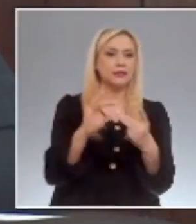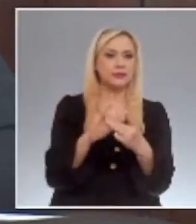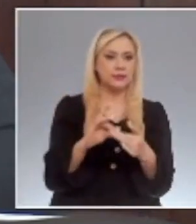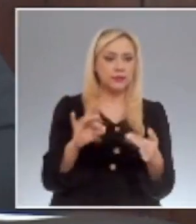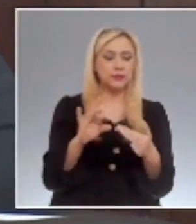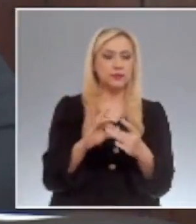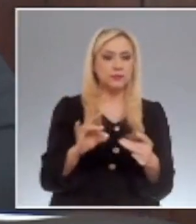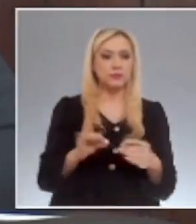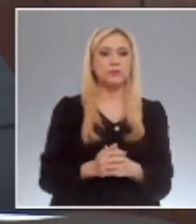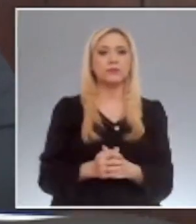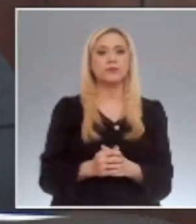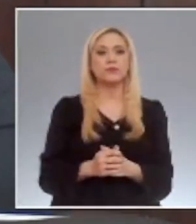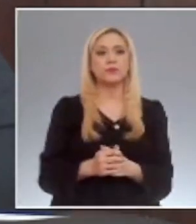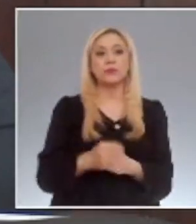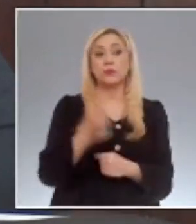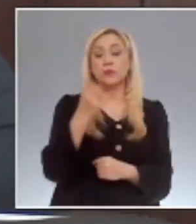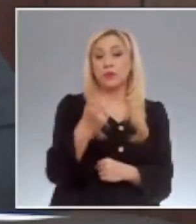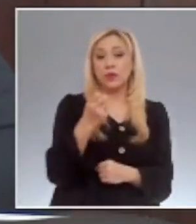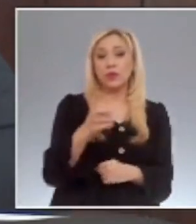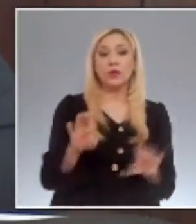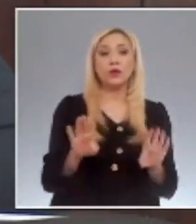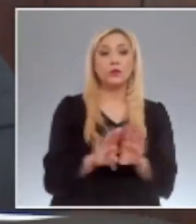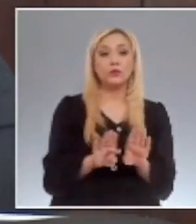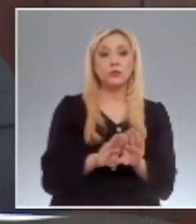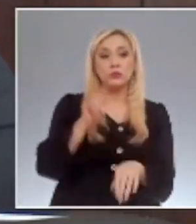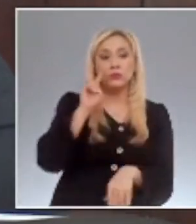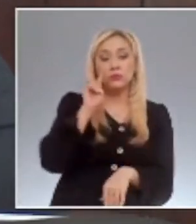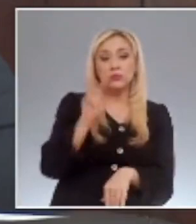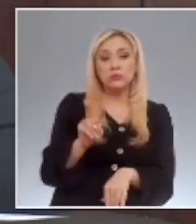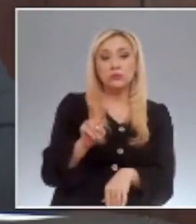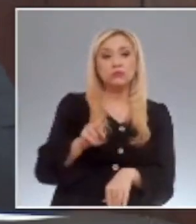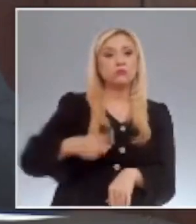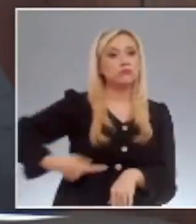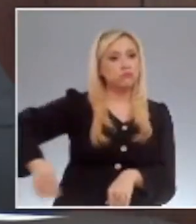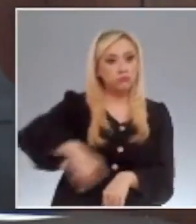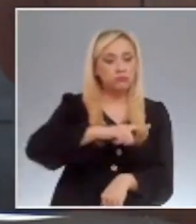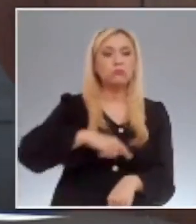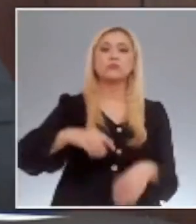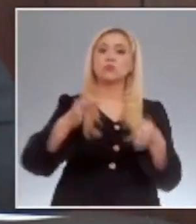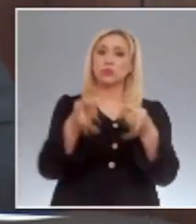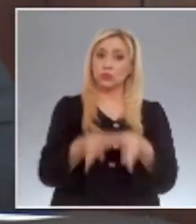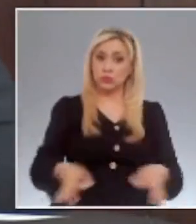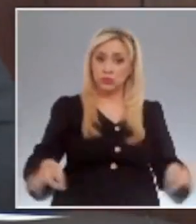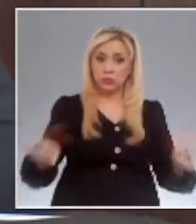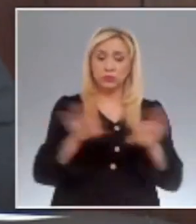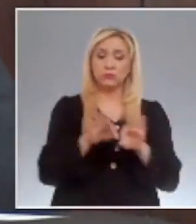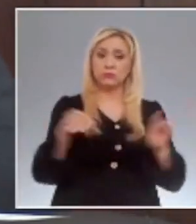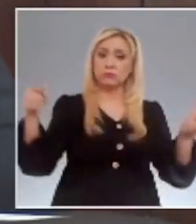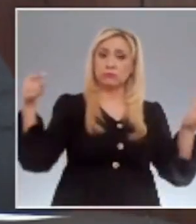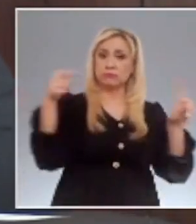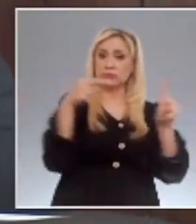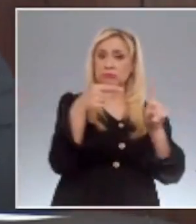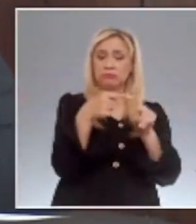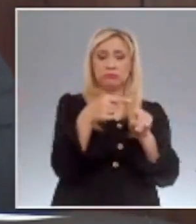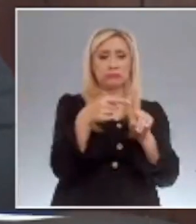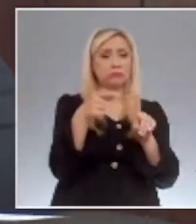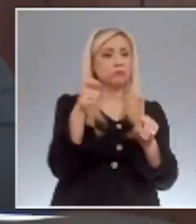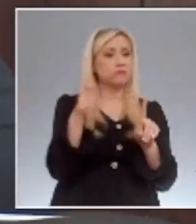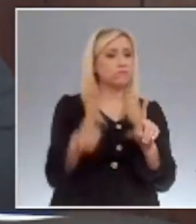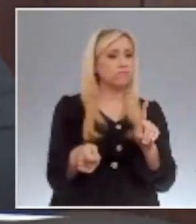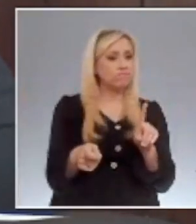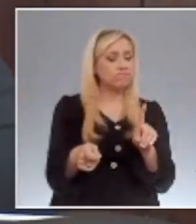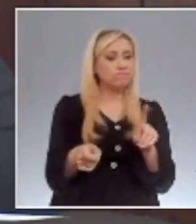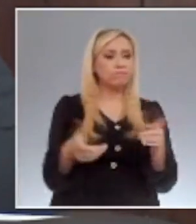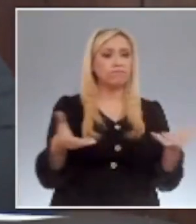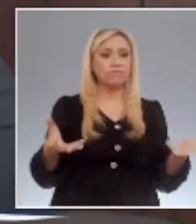obligó a dar los primeros pasos hacia un replanteamiento del sistema de control constitucional vigente en México y a una nueva forma